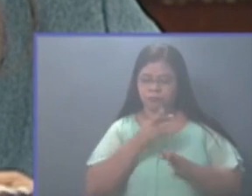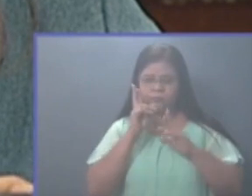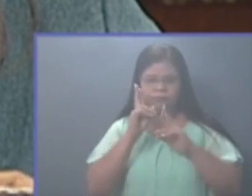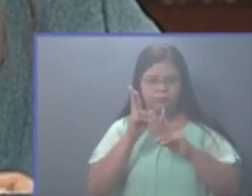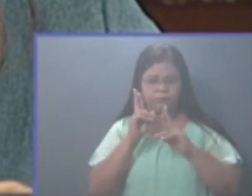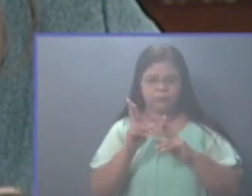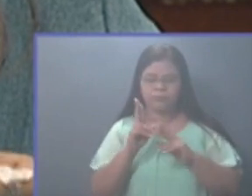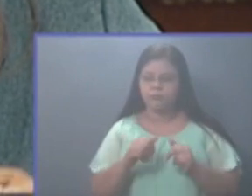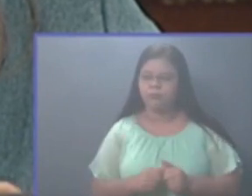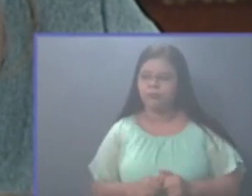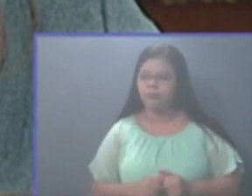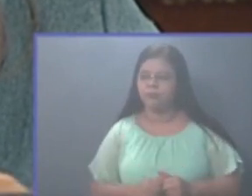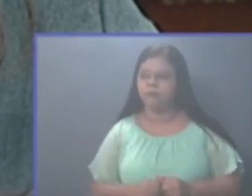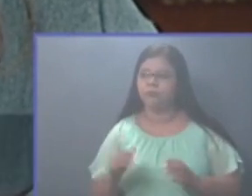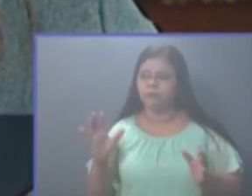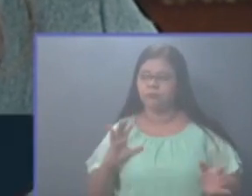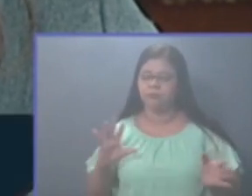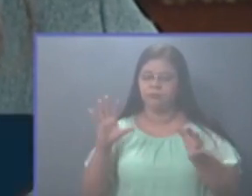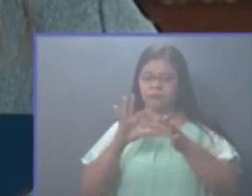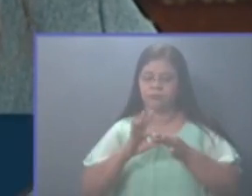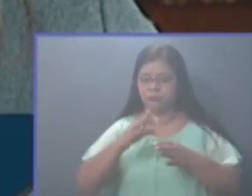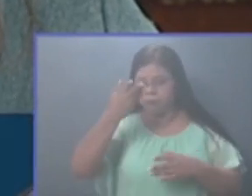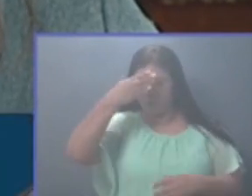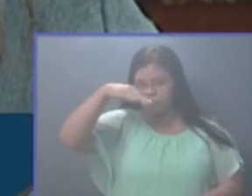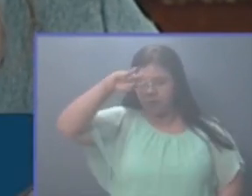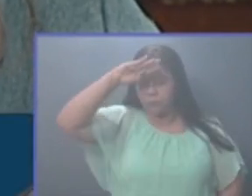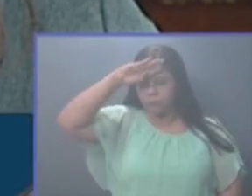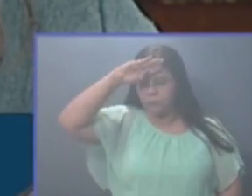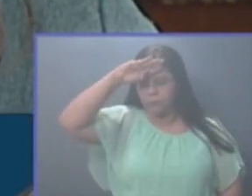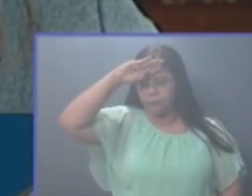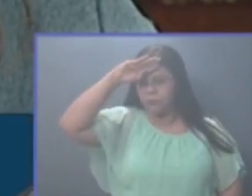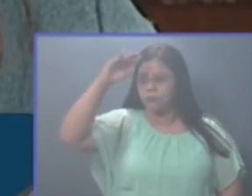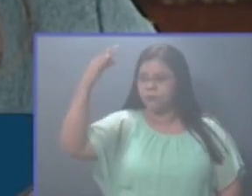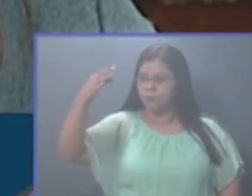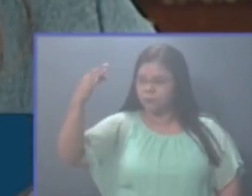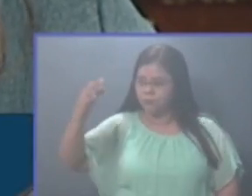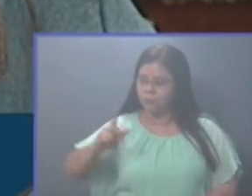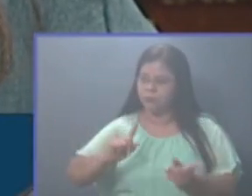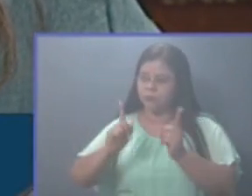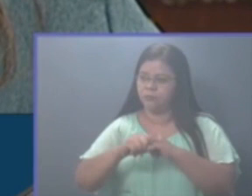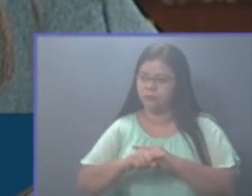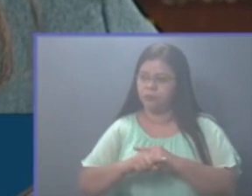expectativa que las relaciones hacia Cuba tienen que cambiar.